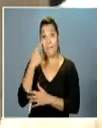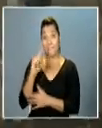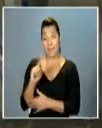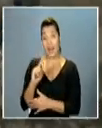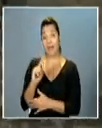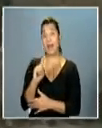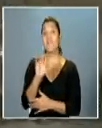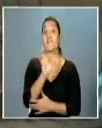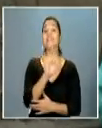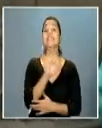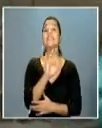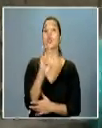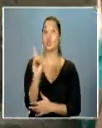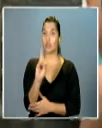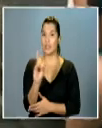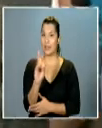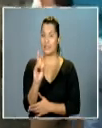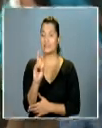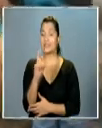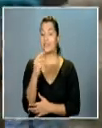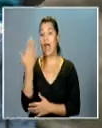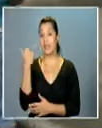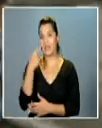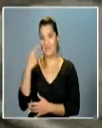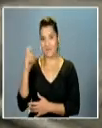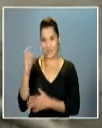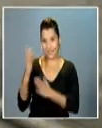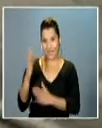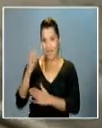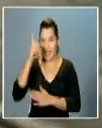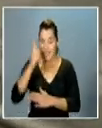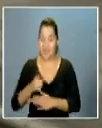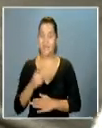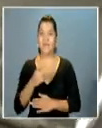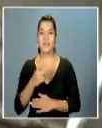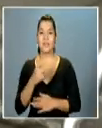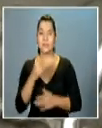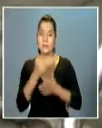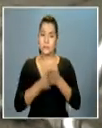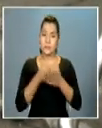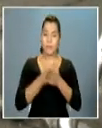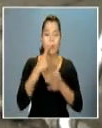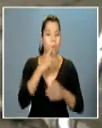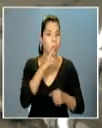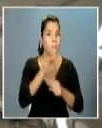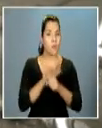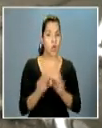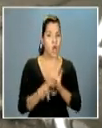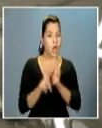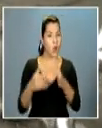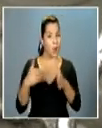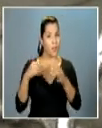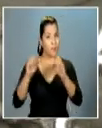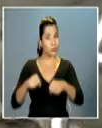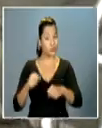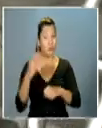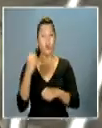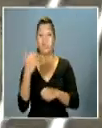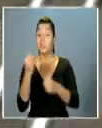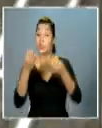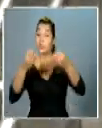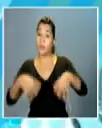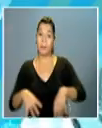Francisco Dalanese, se deben de tomar las medidas para hacer cumplir la ley contra los responsables lo más pronto, si no se estaría perdiendo el país en